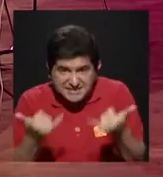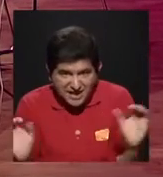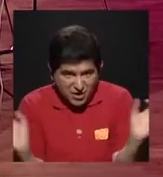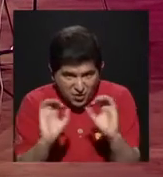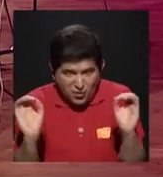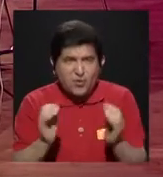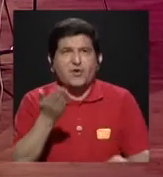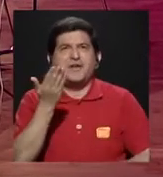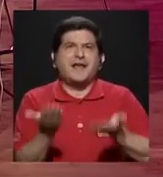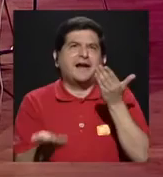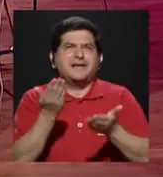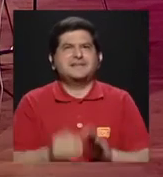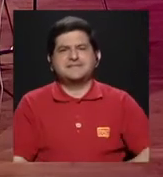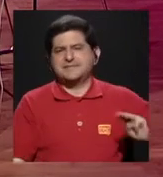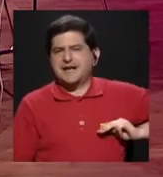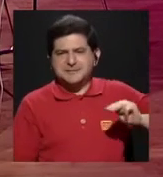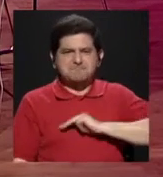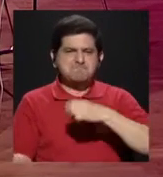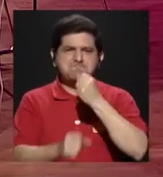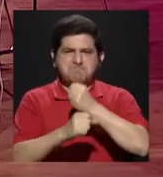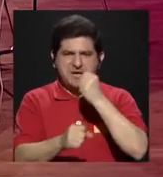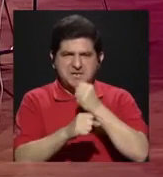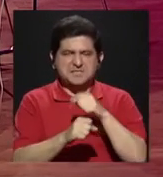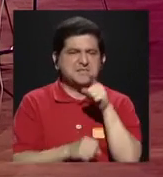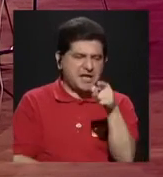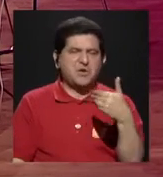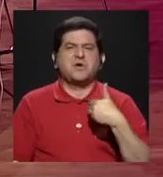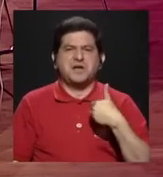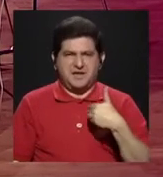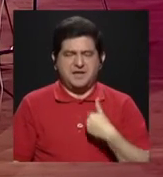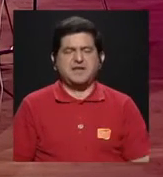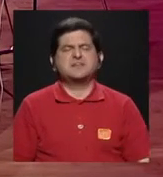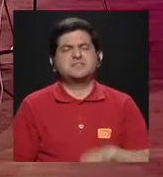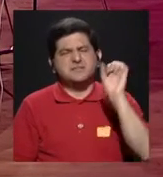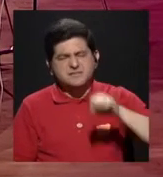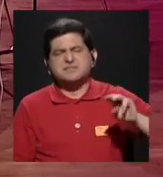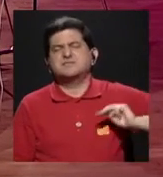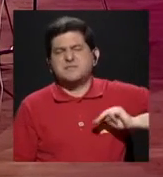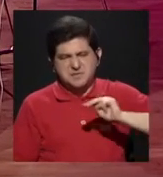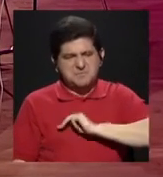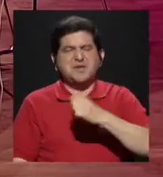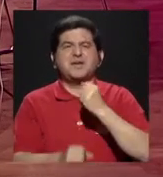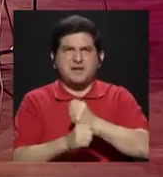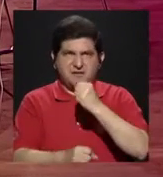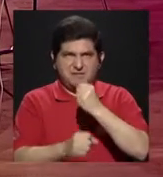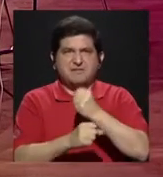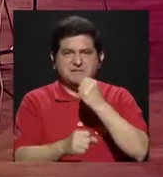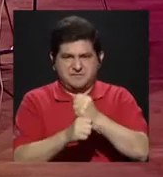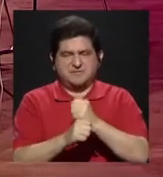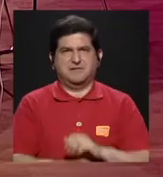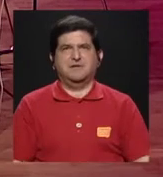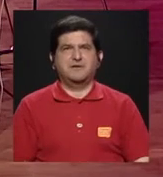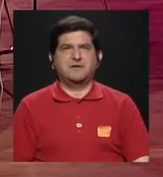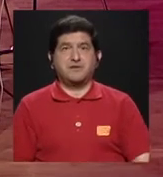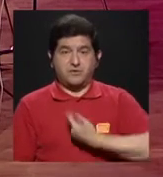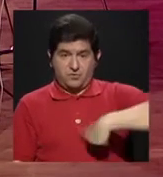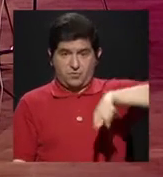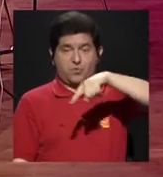Hasta el momento. Tal vez por sí. parte del Ministerio de Trabajo, ellas sí han recibido... Por el Ministerio de Trabajo recibimos